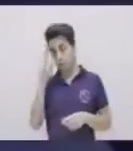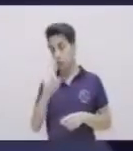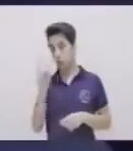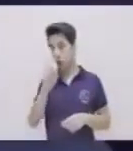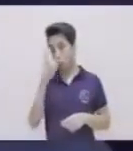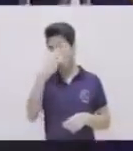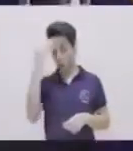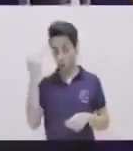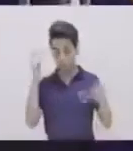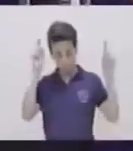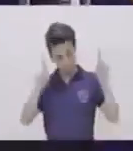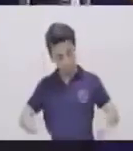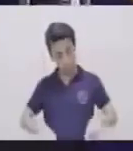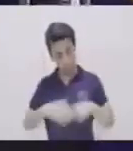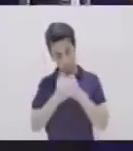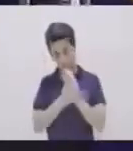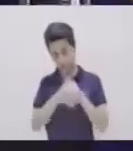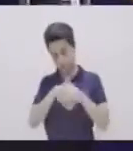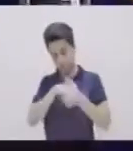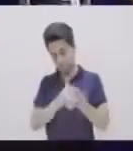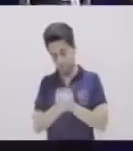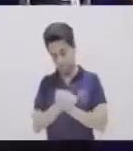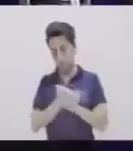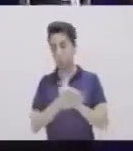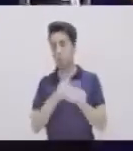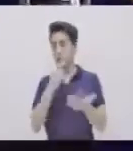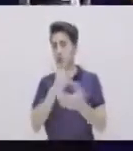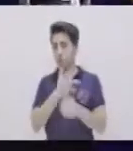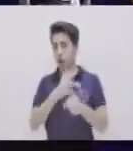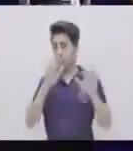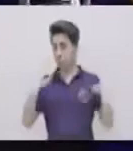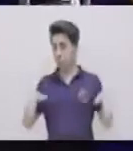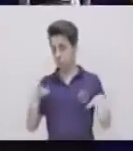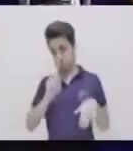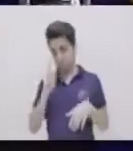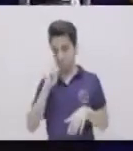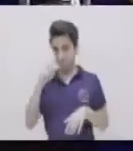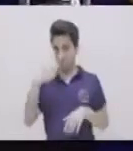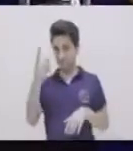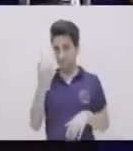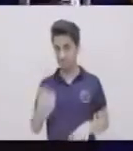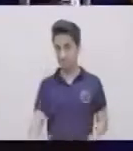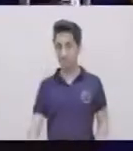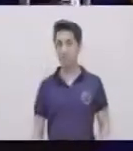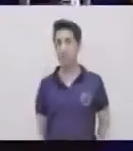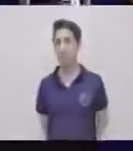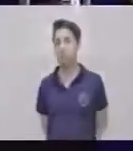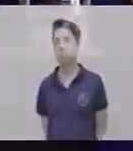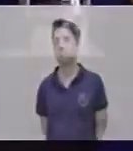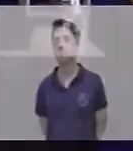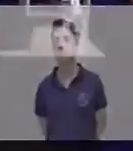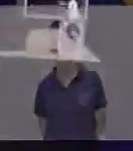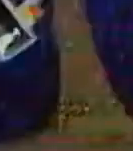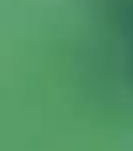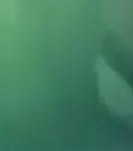olvidemos lavarnos las manos todo el tiempo, y recordemos, Guatemala no se detiene. Hasta pronto.